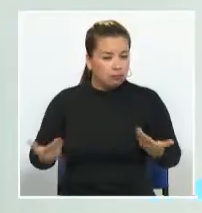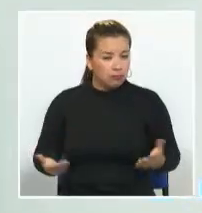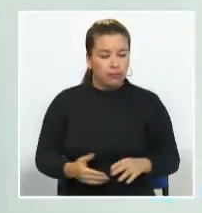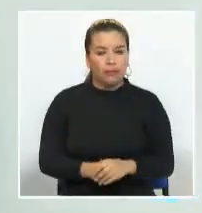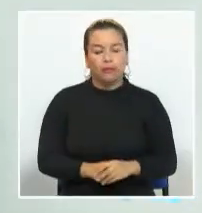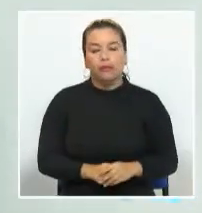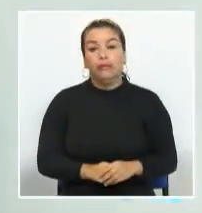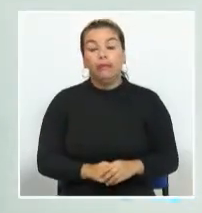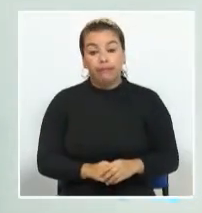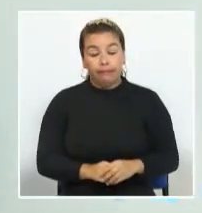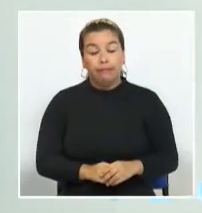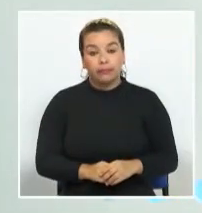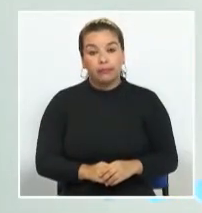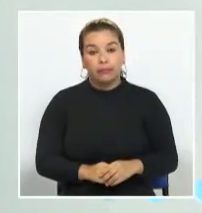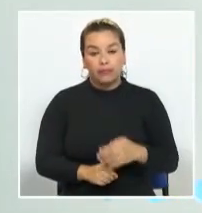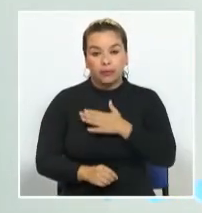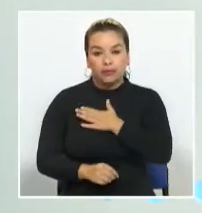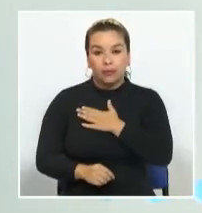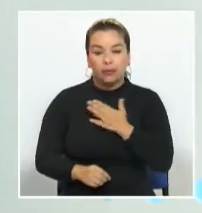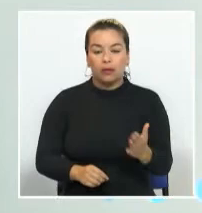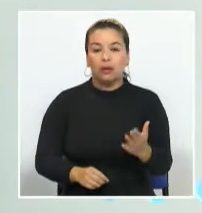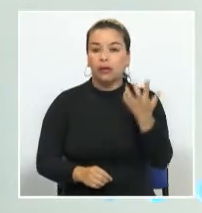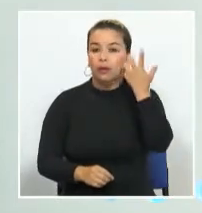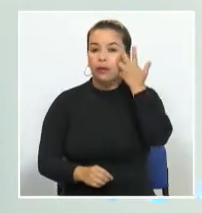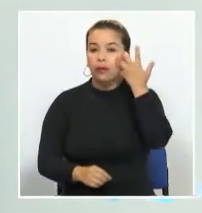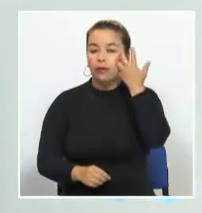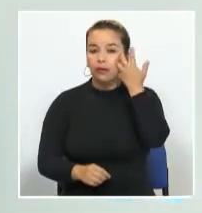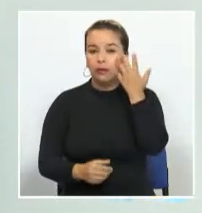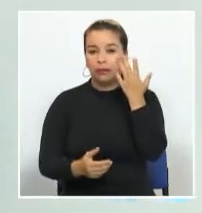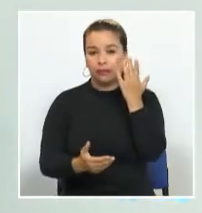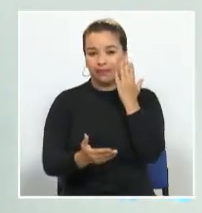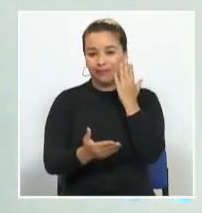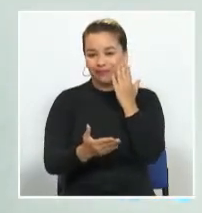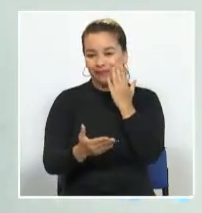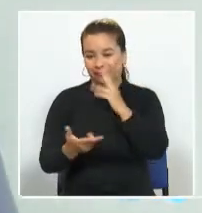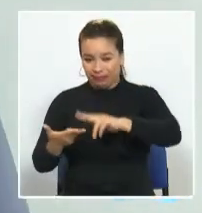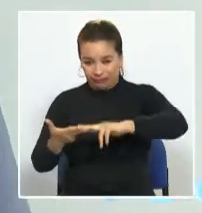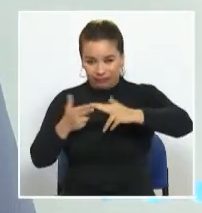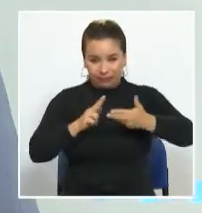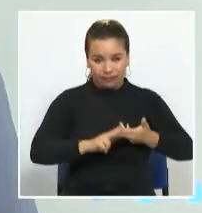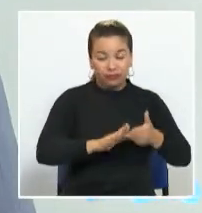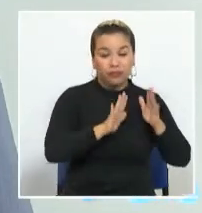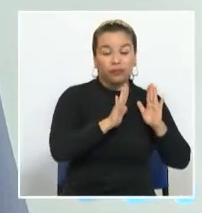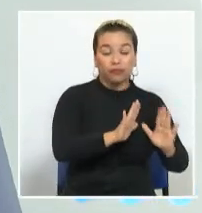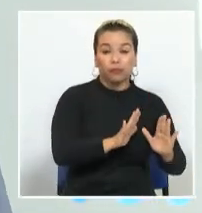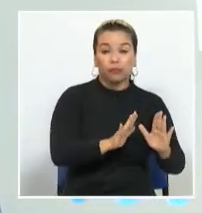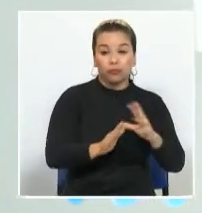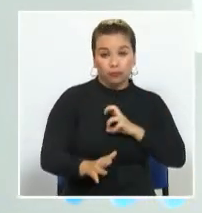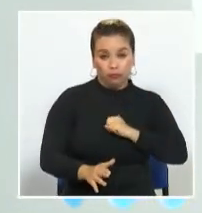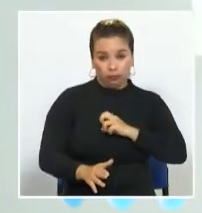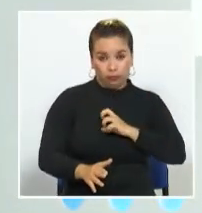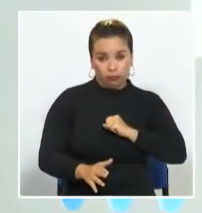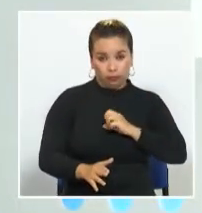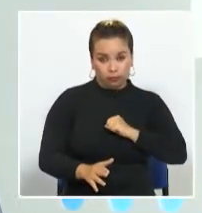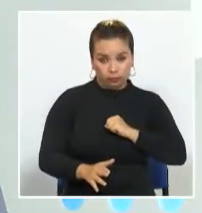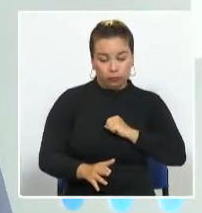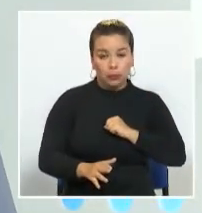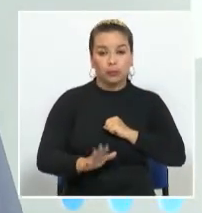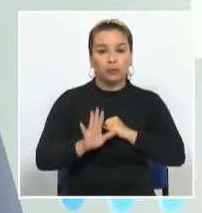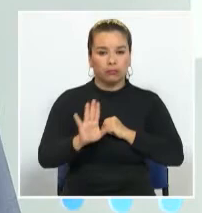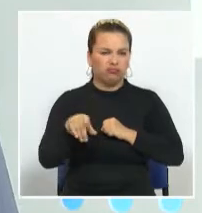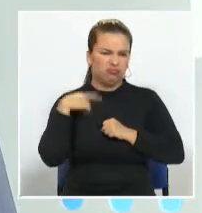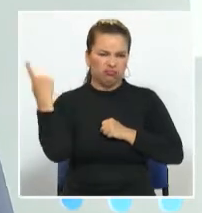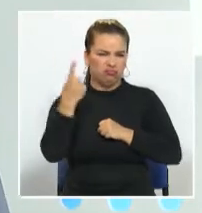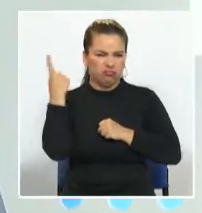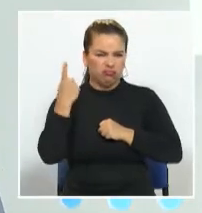sí. Las enfermedades relacionadas con el corazón y las enfermedades cardiovasculares en general,